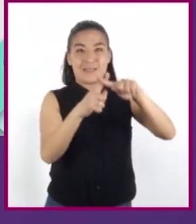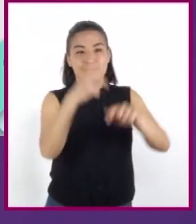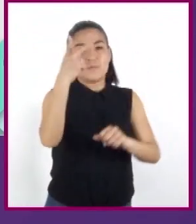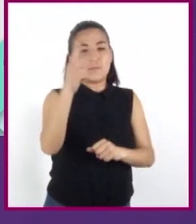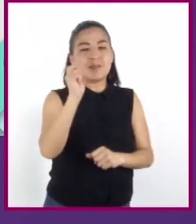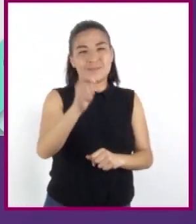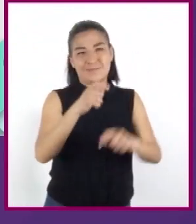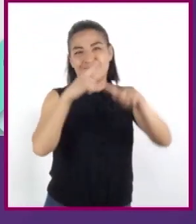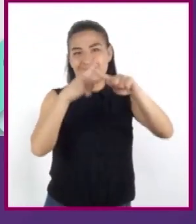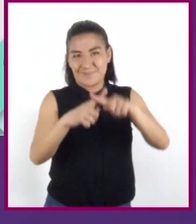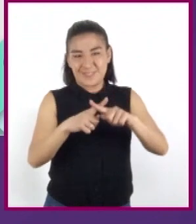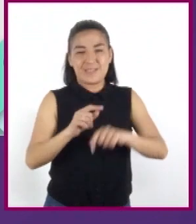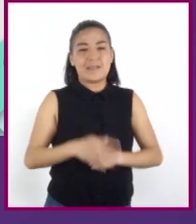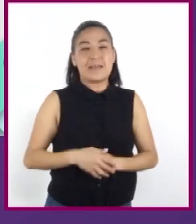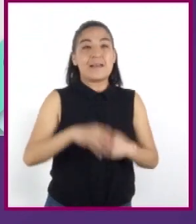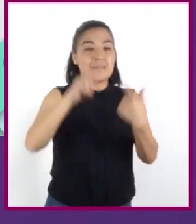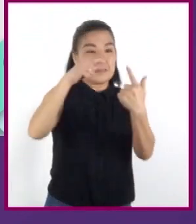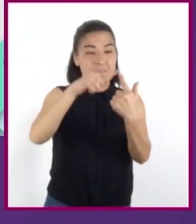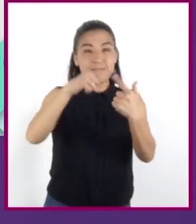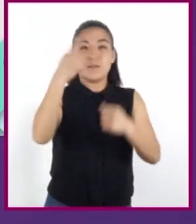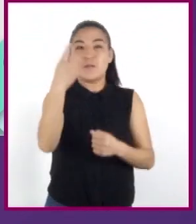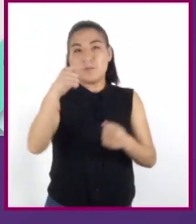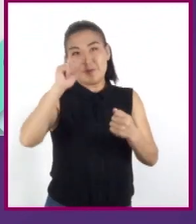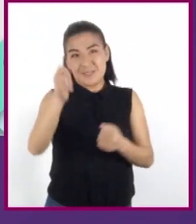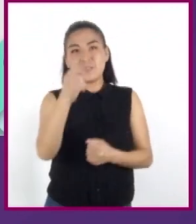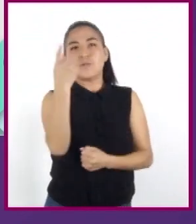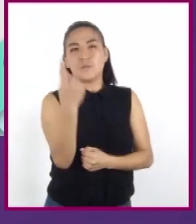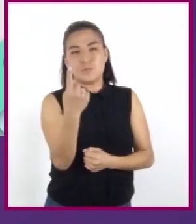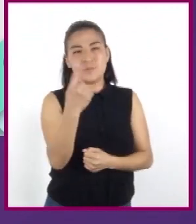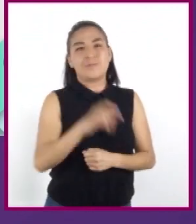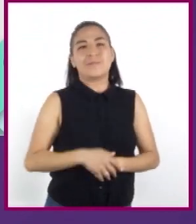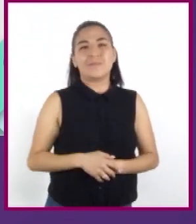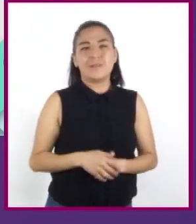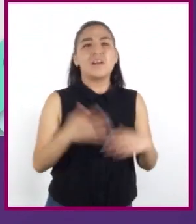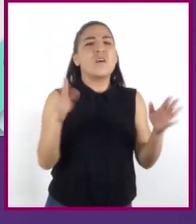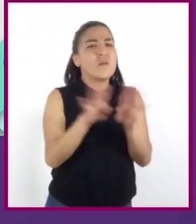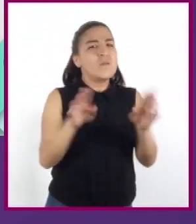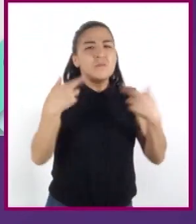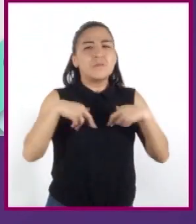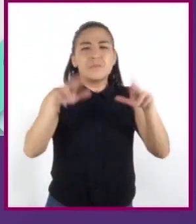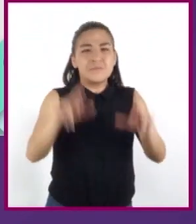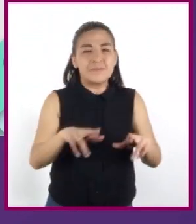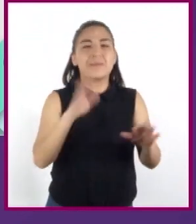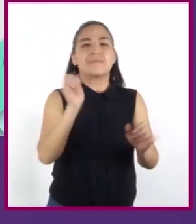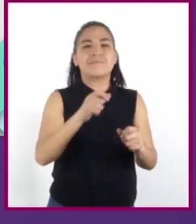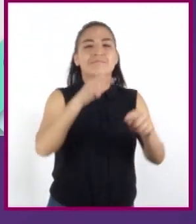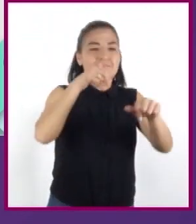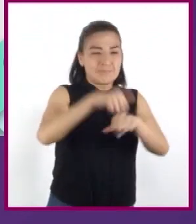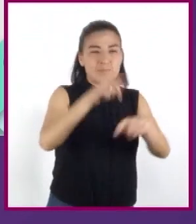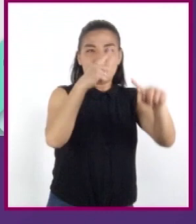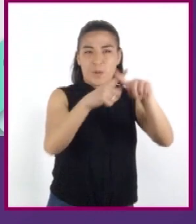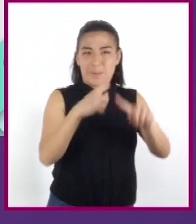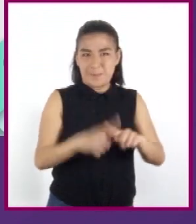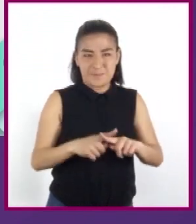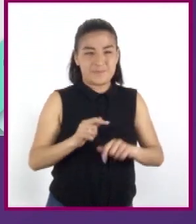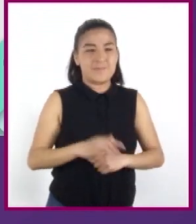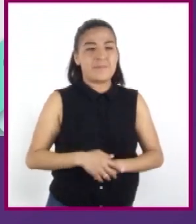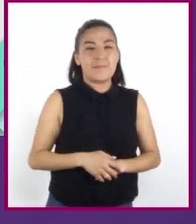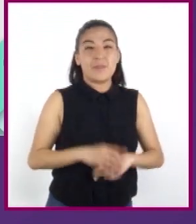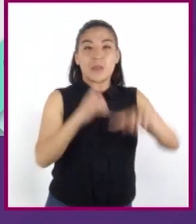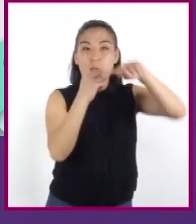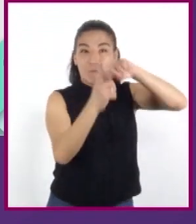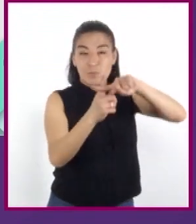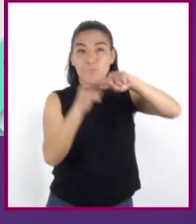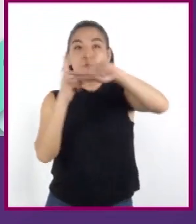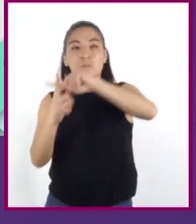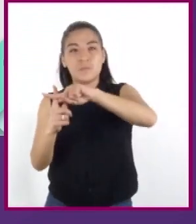es x y la raíz cuadrada de 1 es 1. Para comprobarlo, multiplicamos los binomios conjugados. Positivo